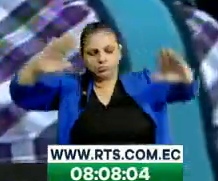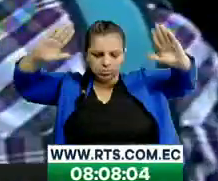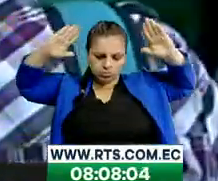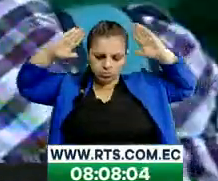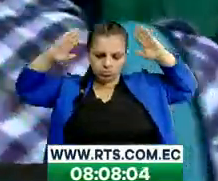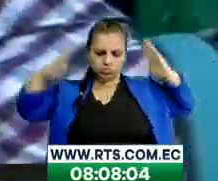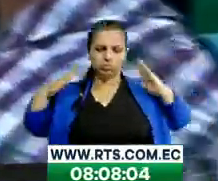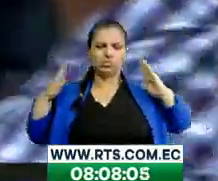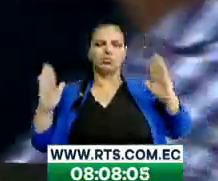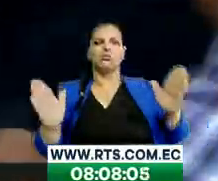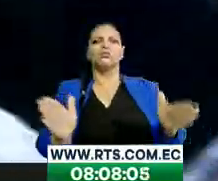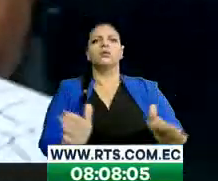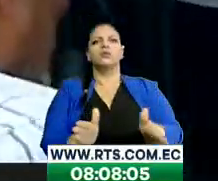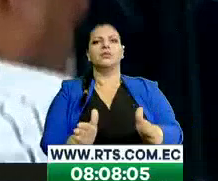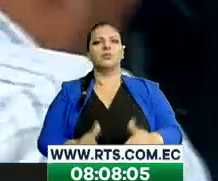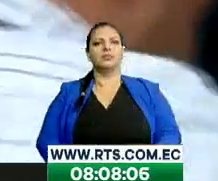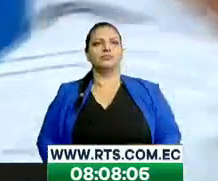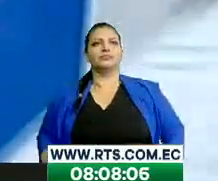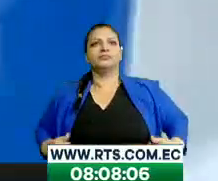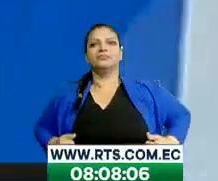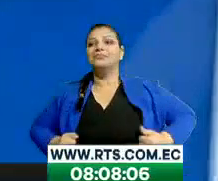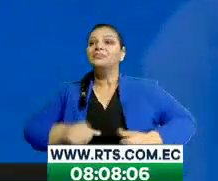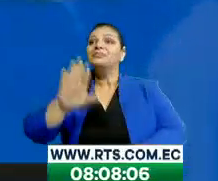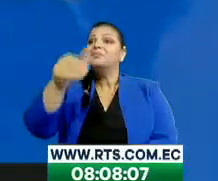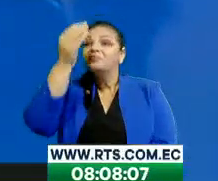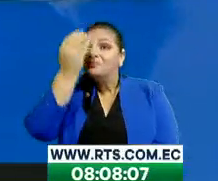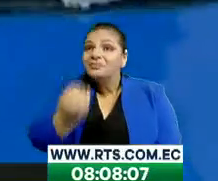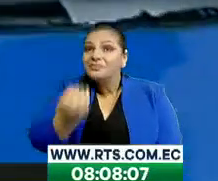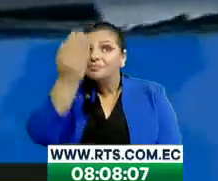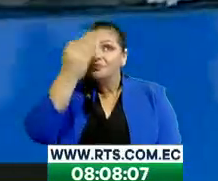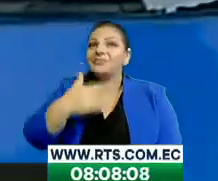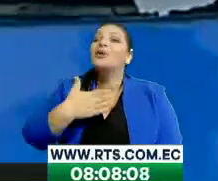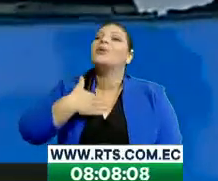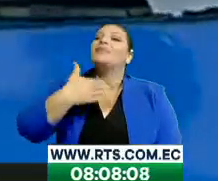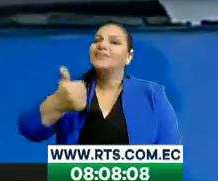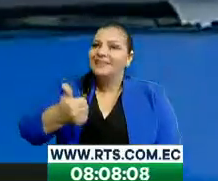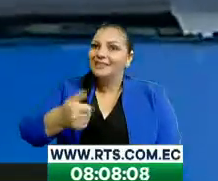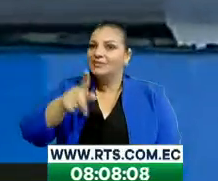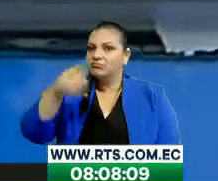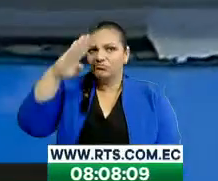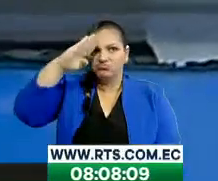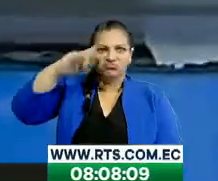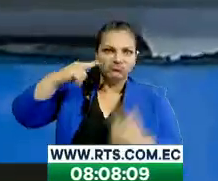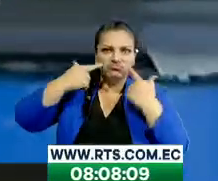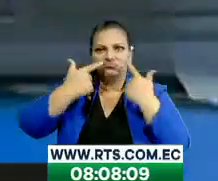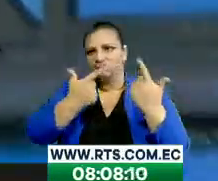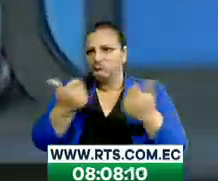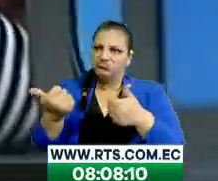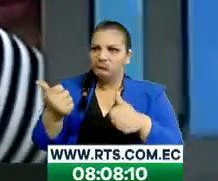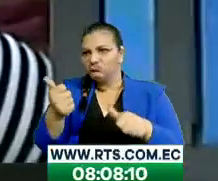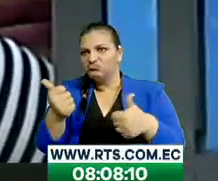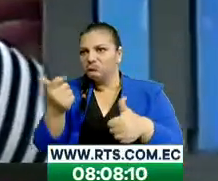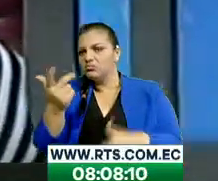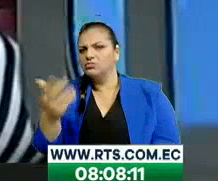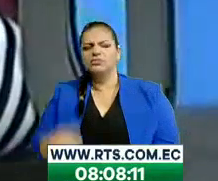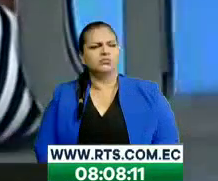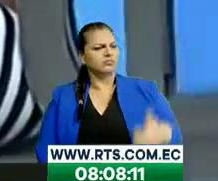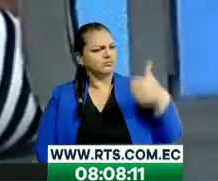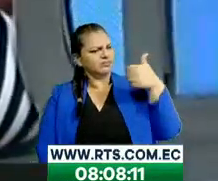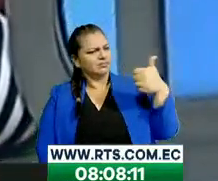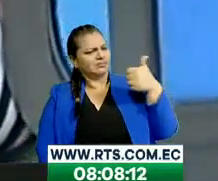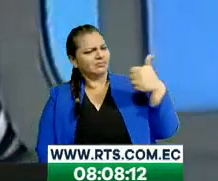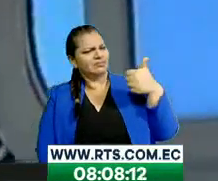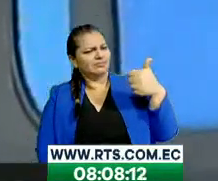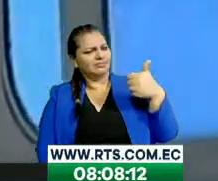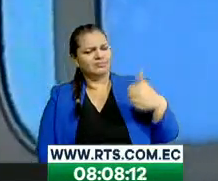dama, a ver qué nos puede manifestar. Mi estimada amiga, buen día, buen día. ¿Cómo está? ¿Cómo ve este operativo? Está bien. Está muy bien, sí.